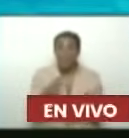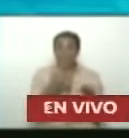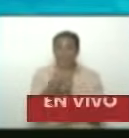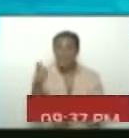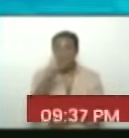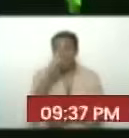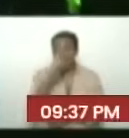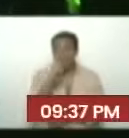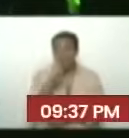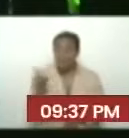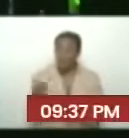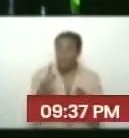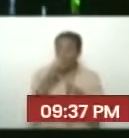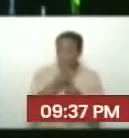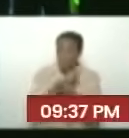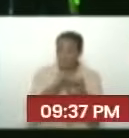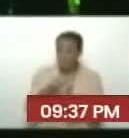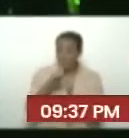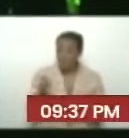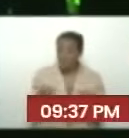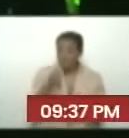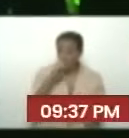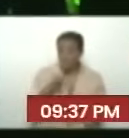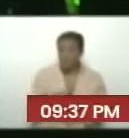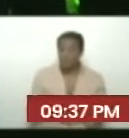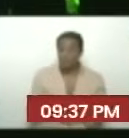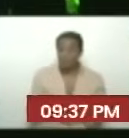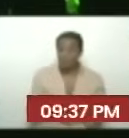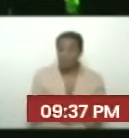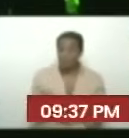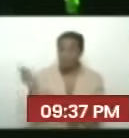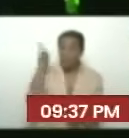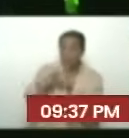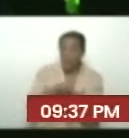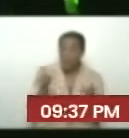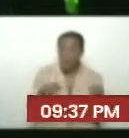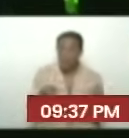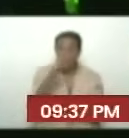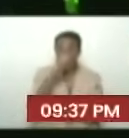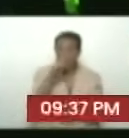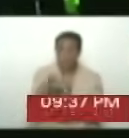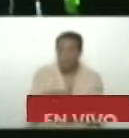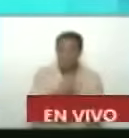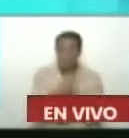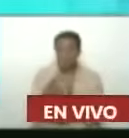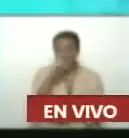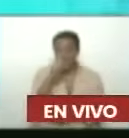33 años. Juan José vino a cumplir a Venezuela.